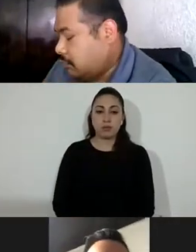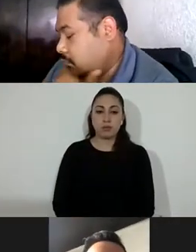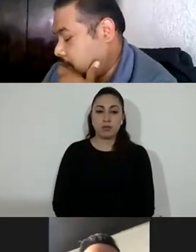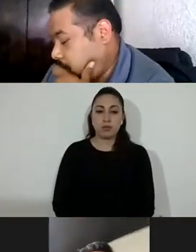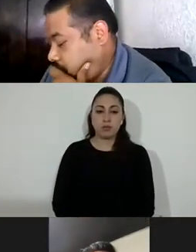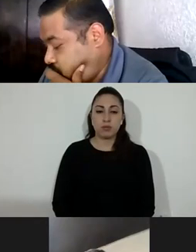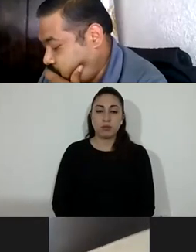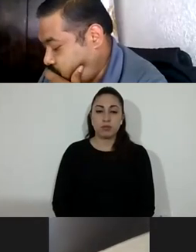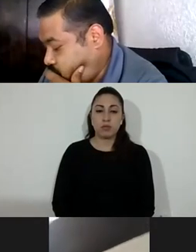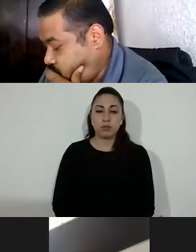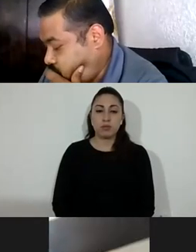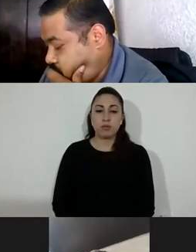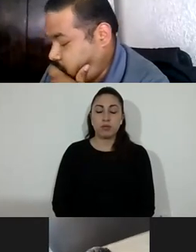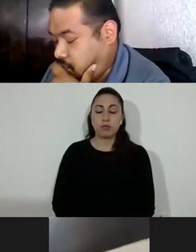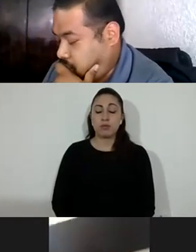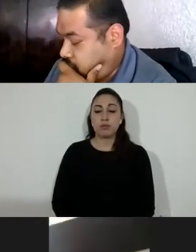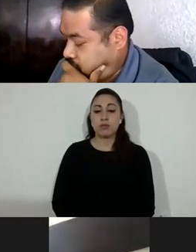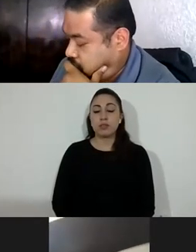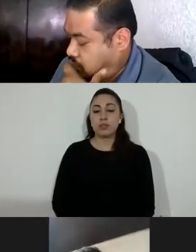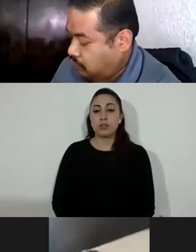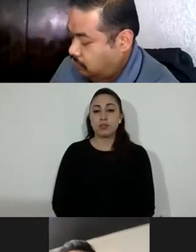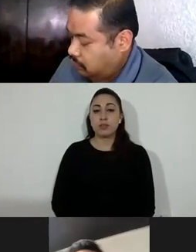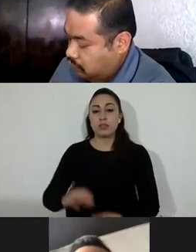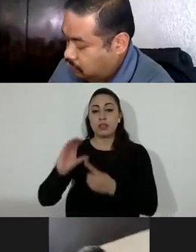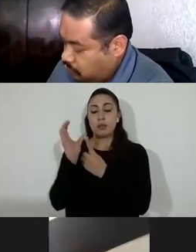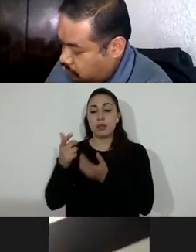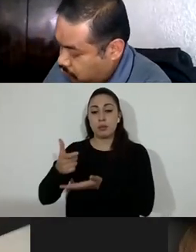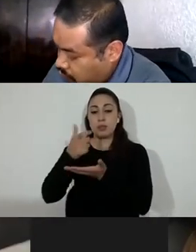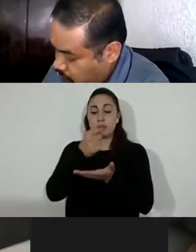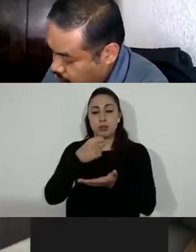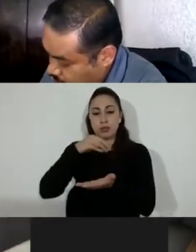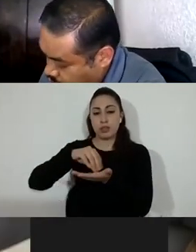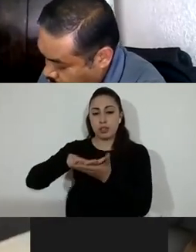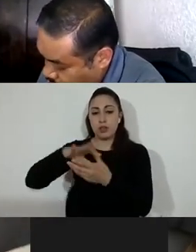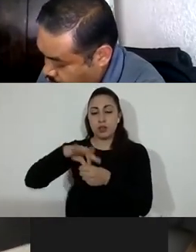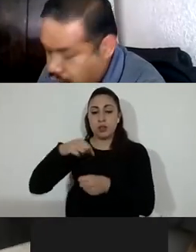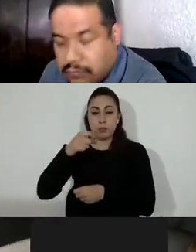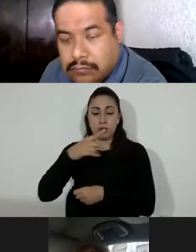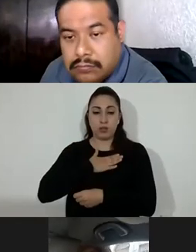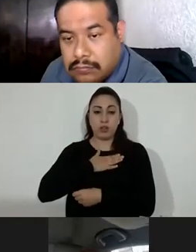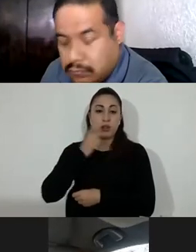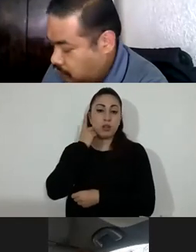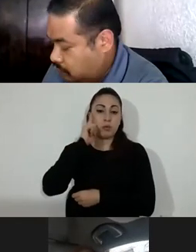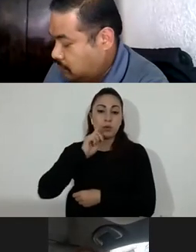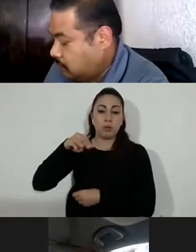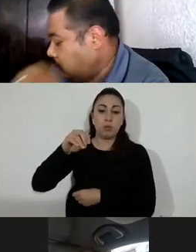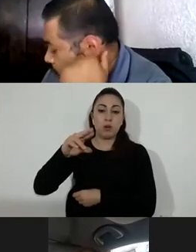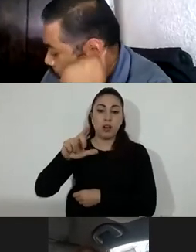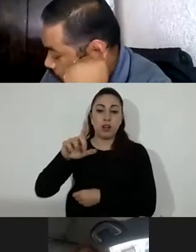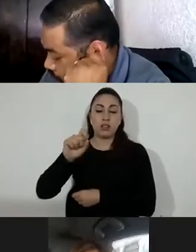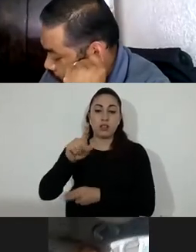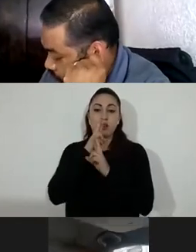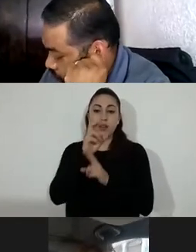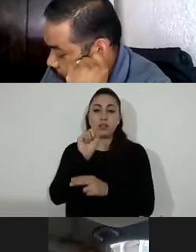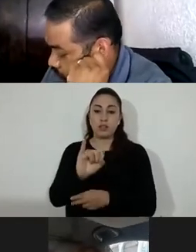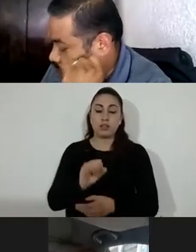Muy bien. Por la Comisión de Presupuesto y Cuenta Pública, la de la voz, diputada María Guadalupe Morales Rubio, a favor del dictamen en lo general y